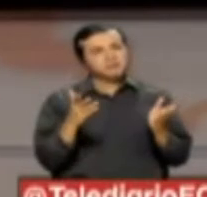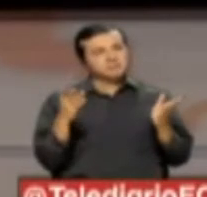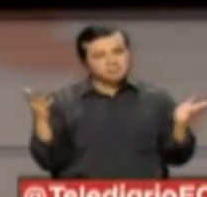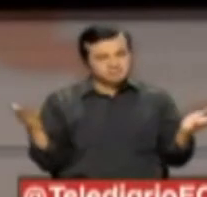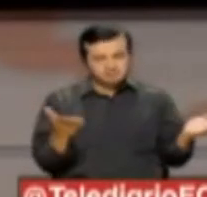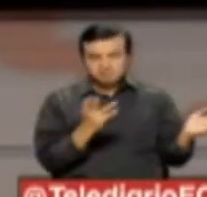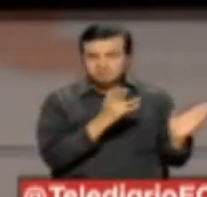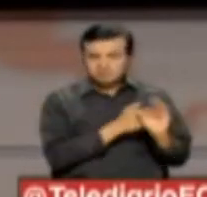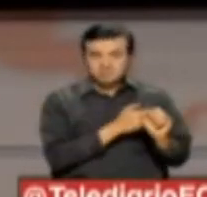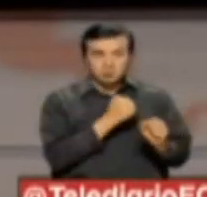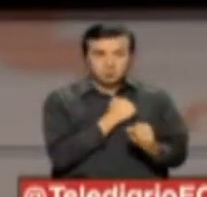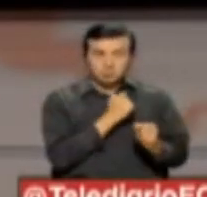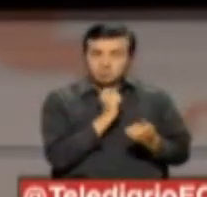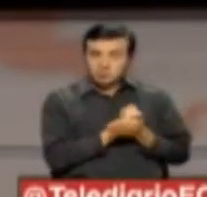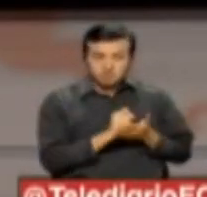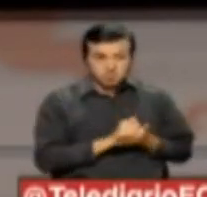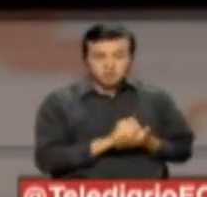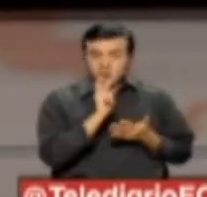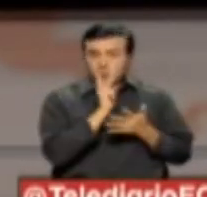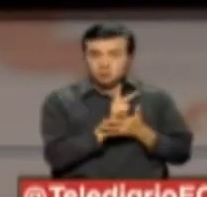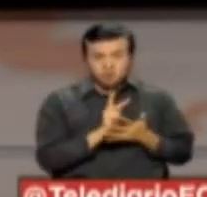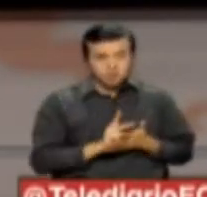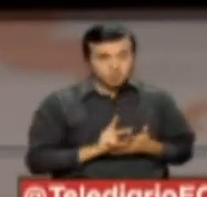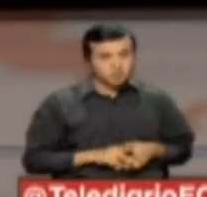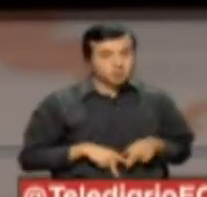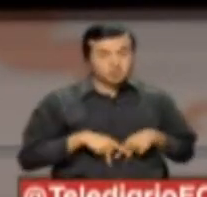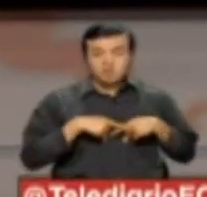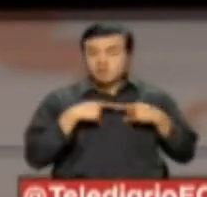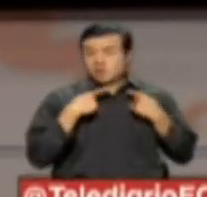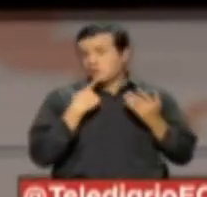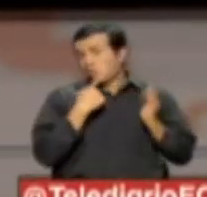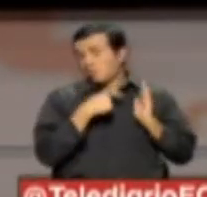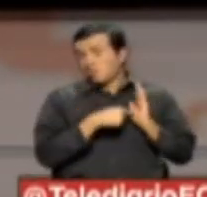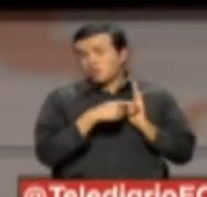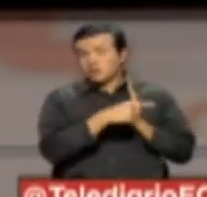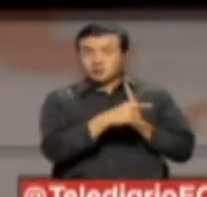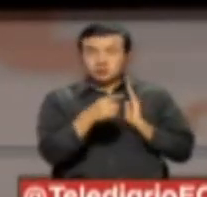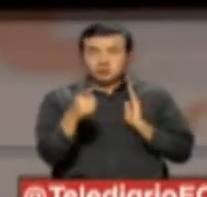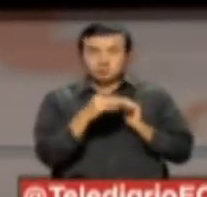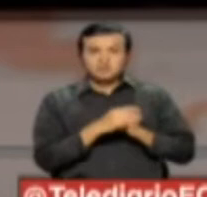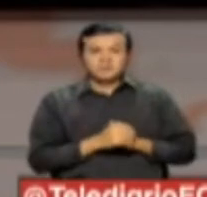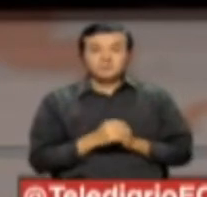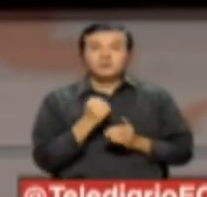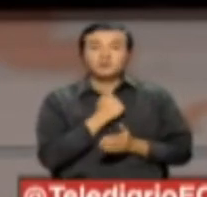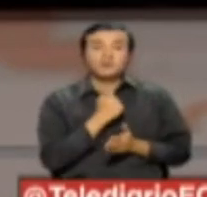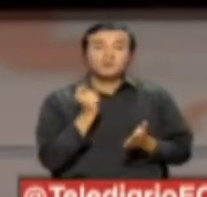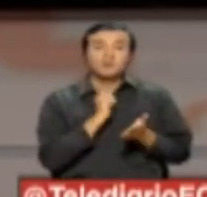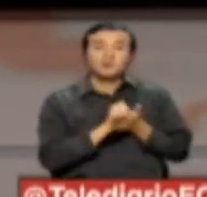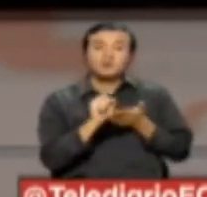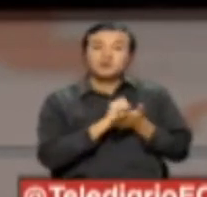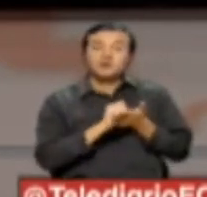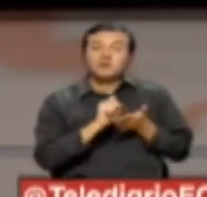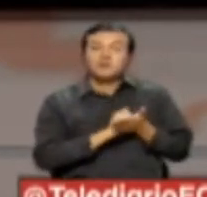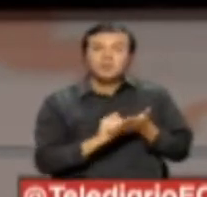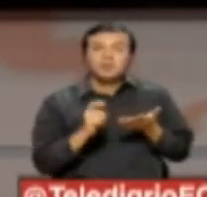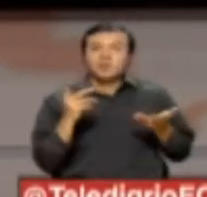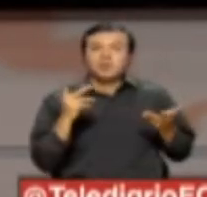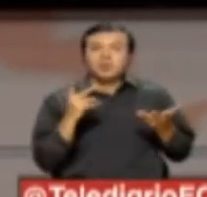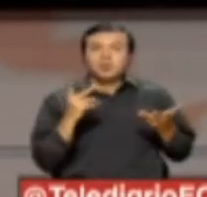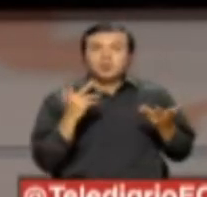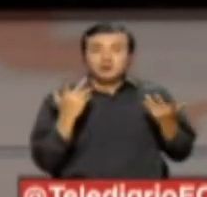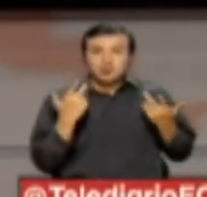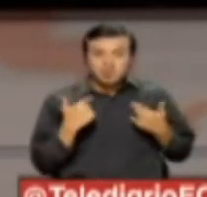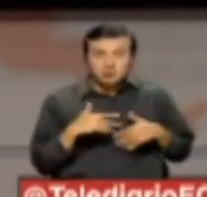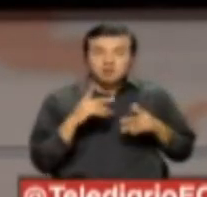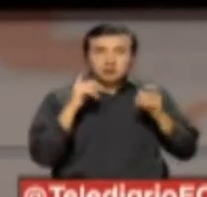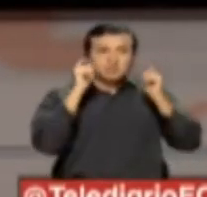la propiedad intelectual está presente en todos los aspectos de esta vida yo suelo decir que la propiedad intelectual está con nosotros desde el momento en que